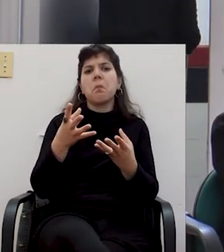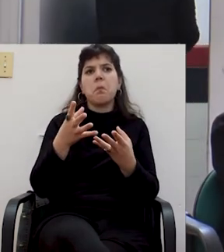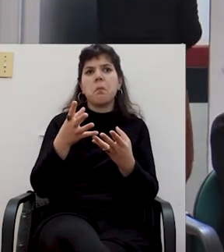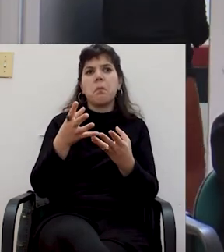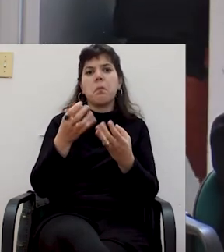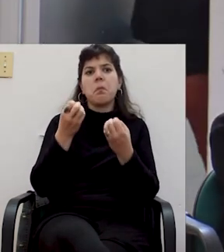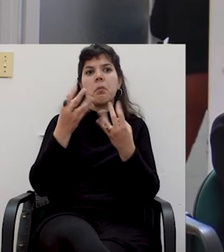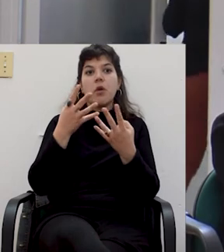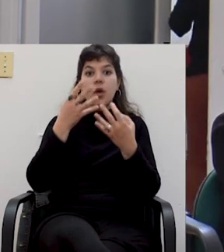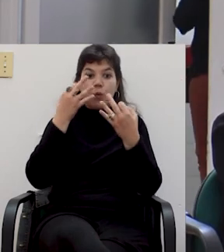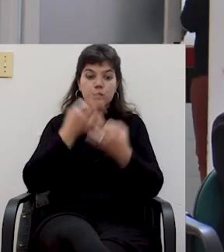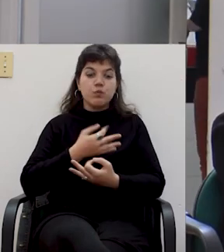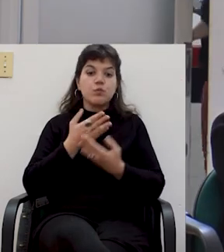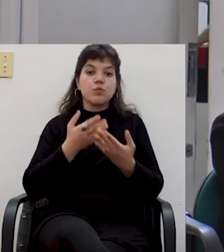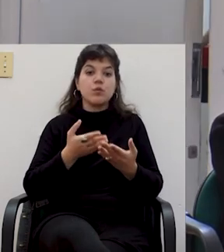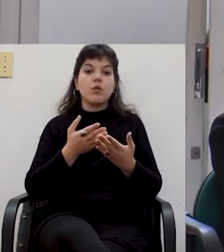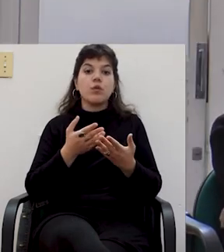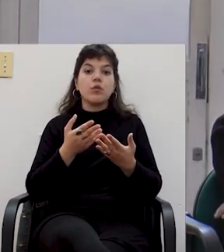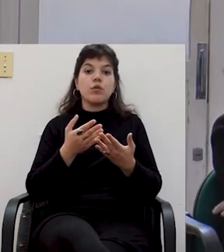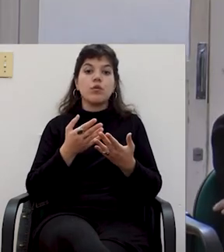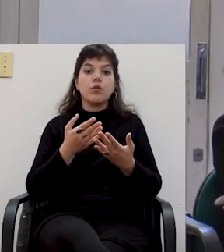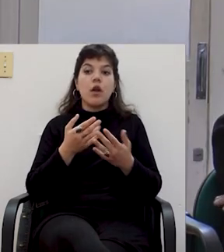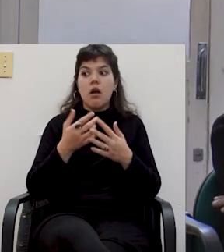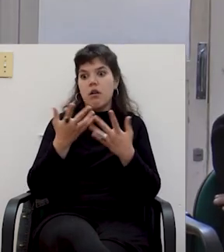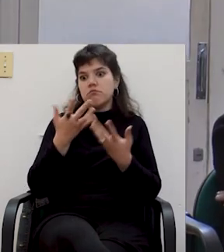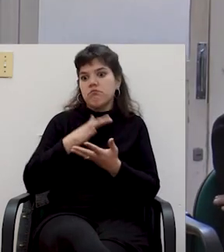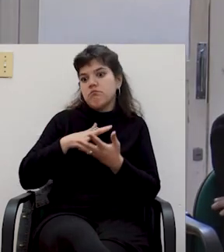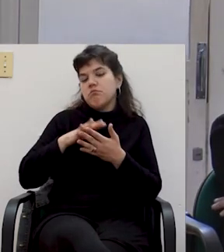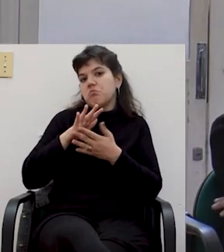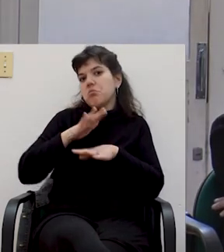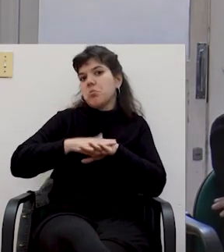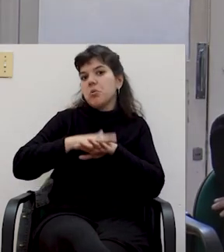Porque justamente estamos, de alguna manera,